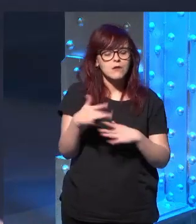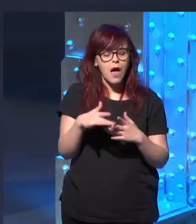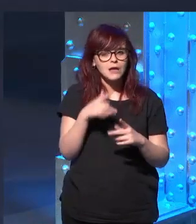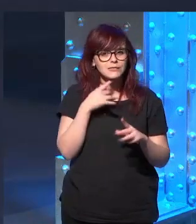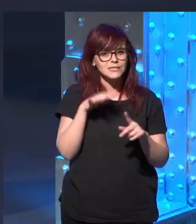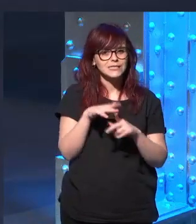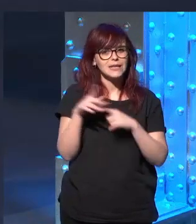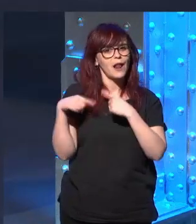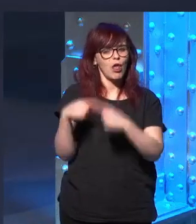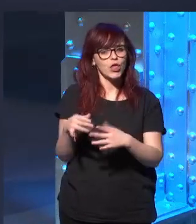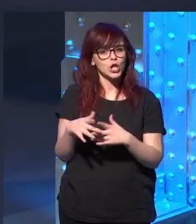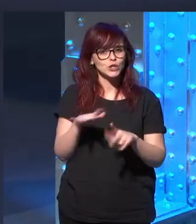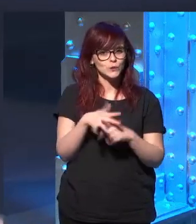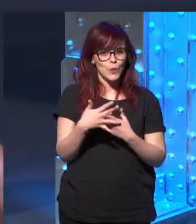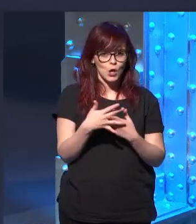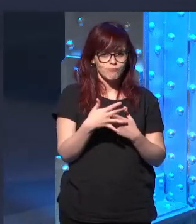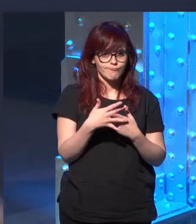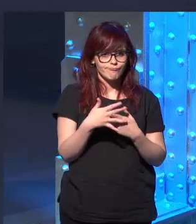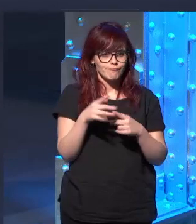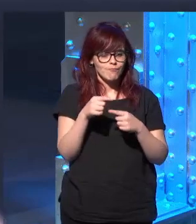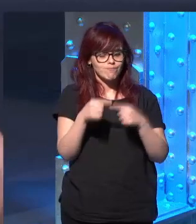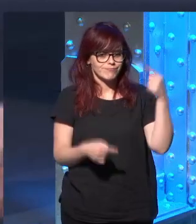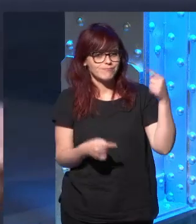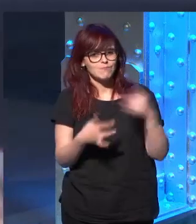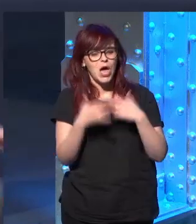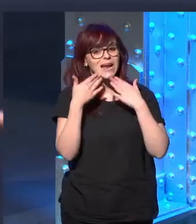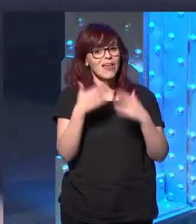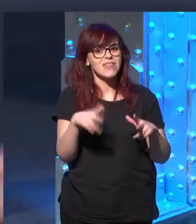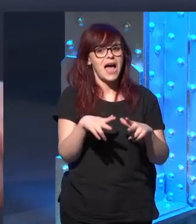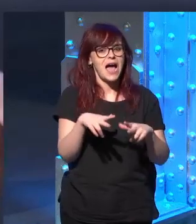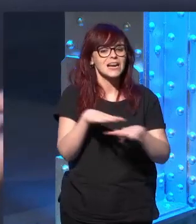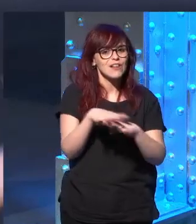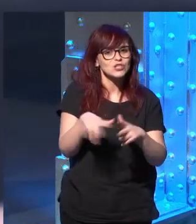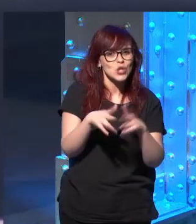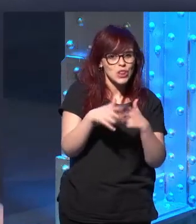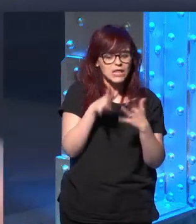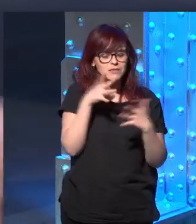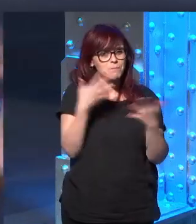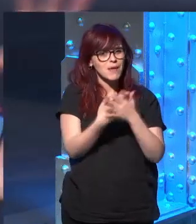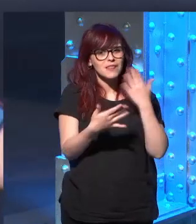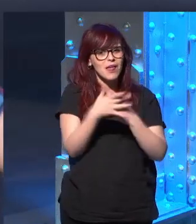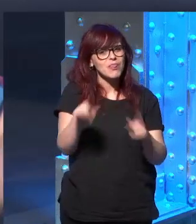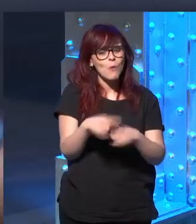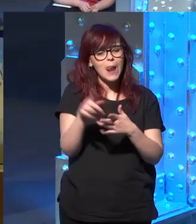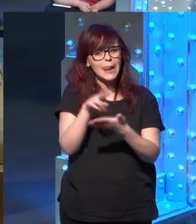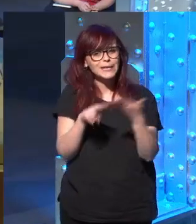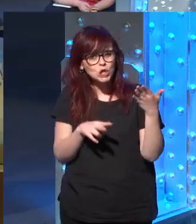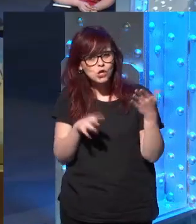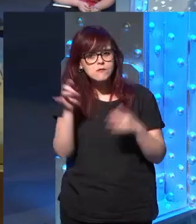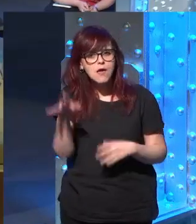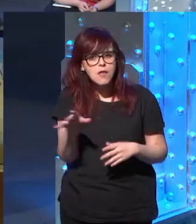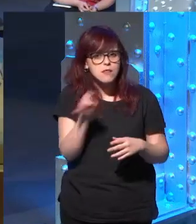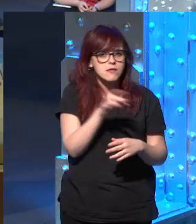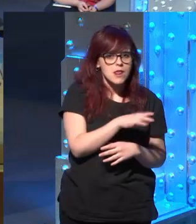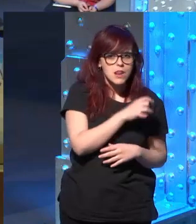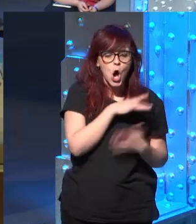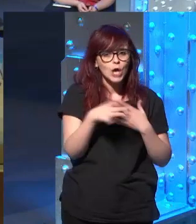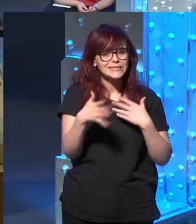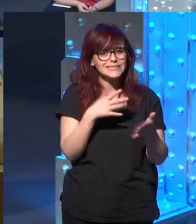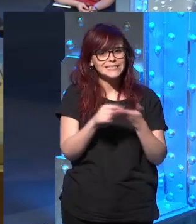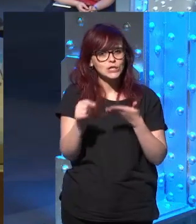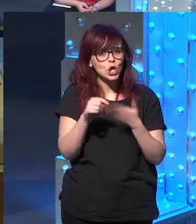esto quizá no habría sucedido sin las redes sociales, ¿no? Como que es un mundo híbrido, ya da igual quiénes son los lectores o quiénes son los